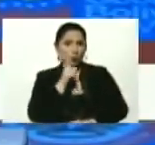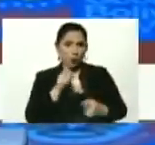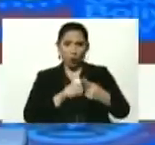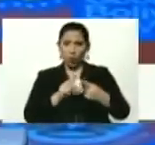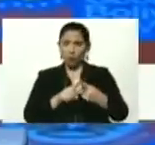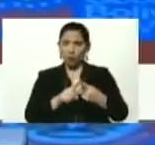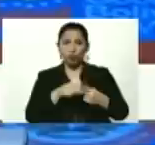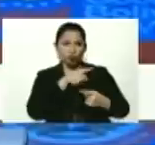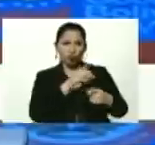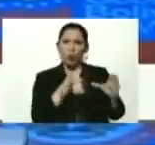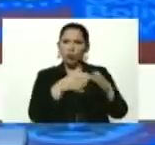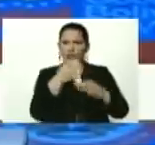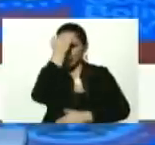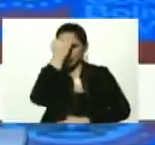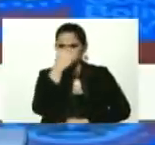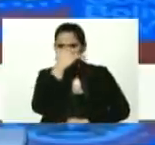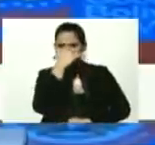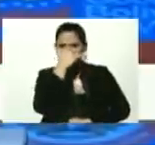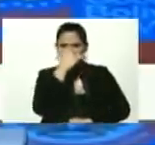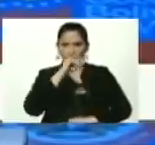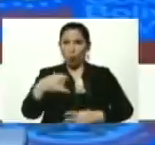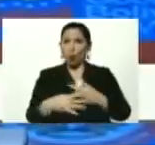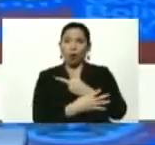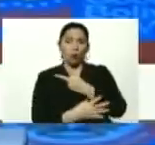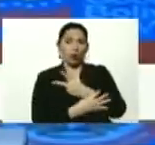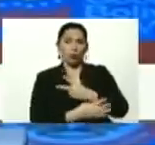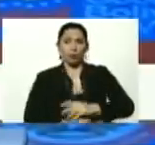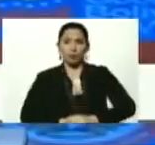su organización terrorista, Juan Guaidó,